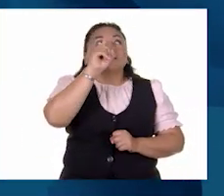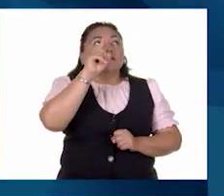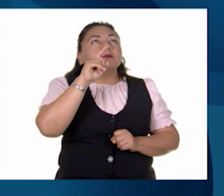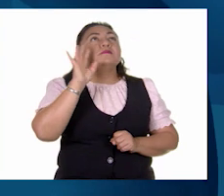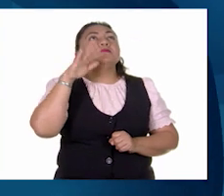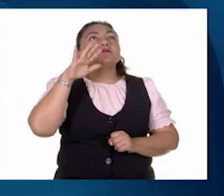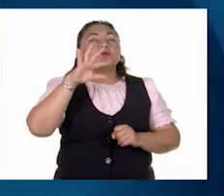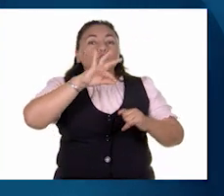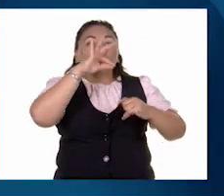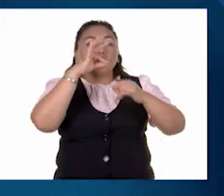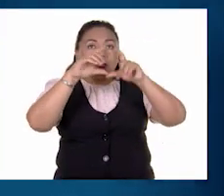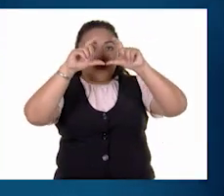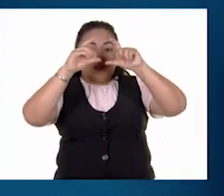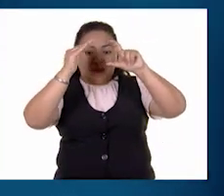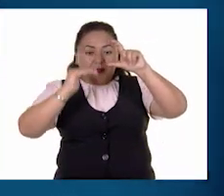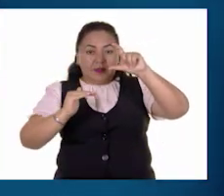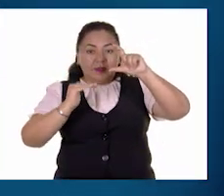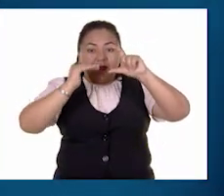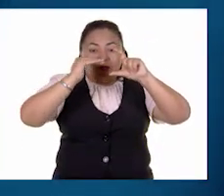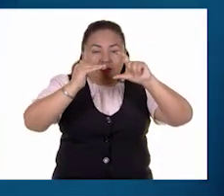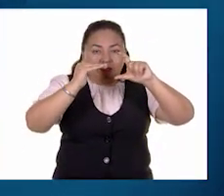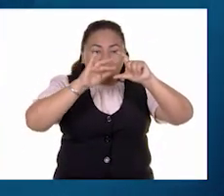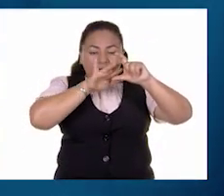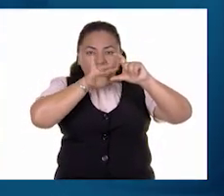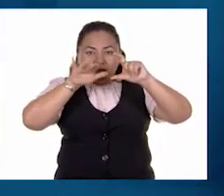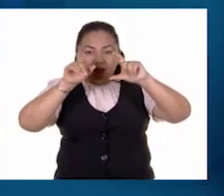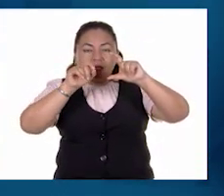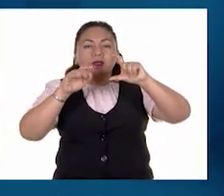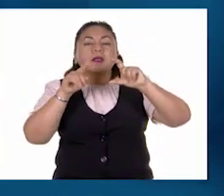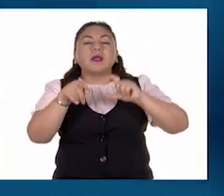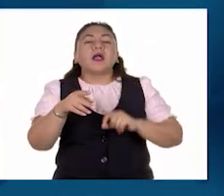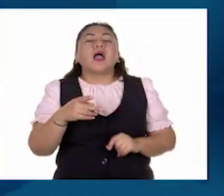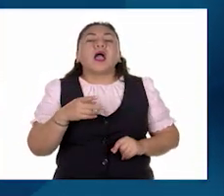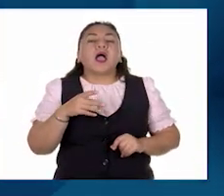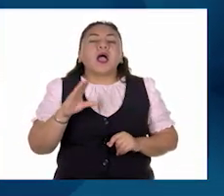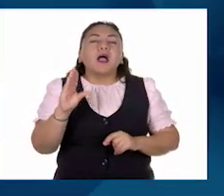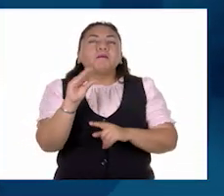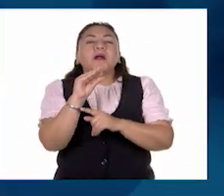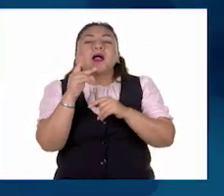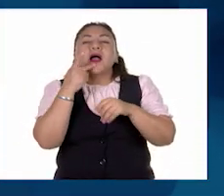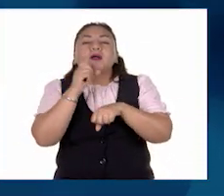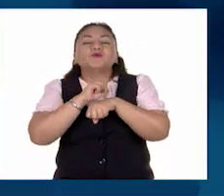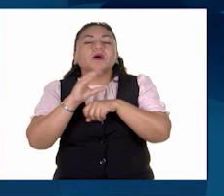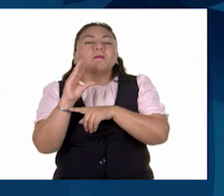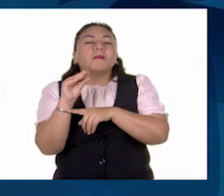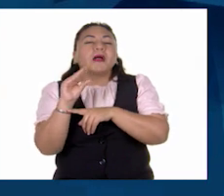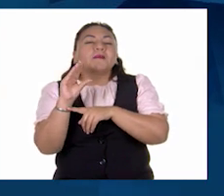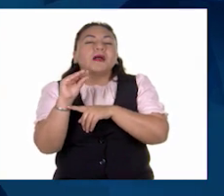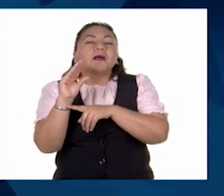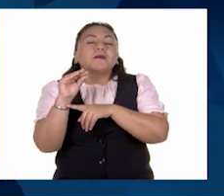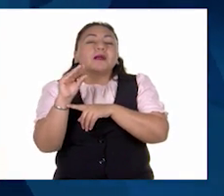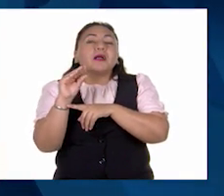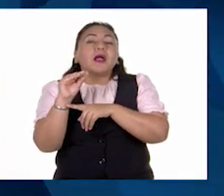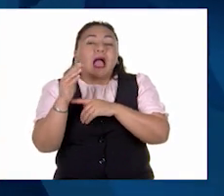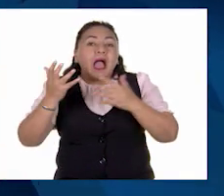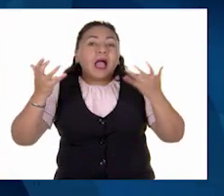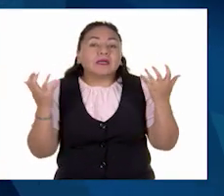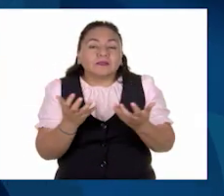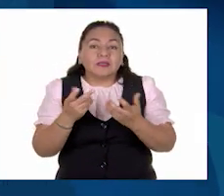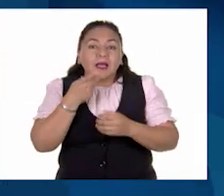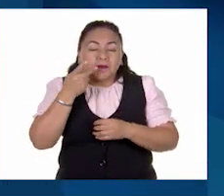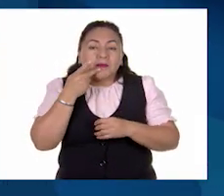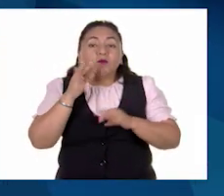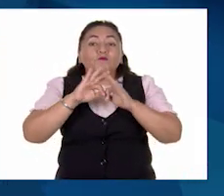el penúltimo verso, profesor, donde escribí hablas, querido, la acción es hablar. Y